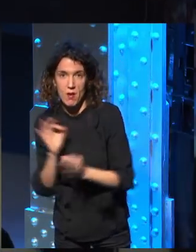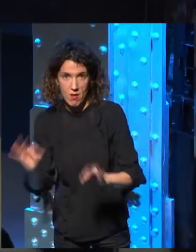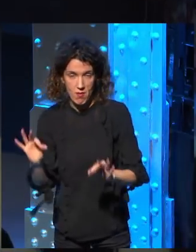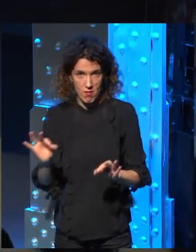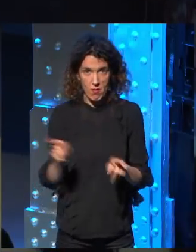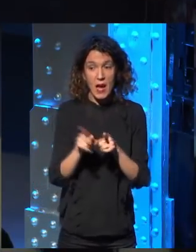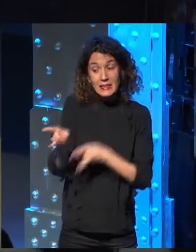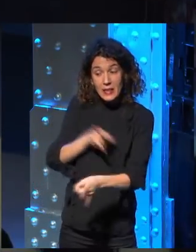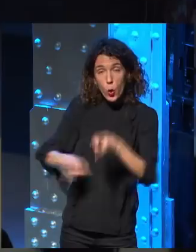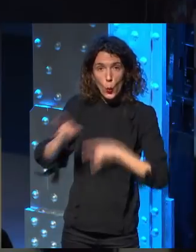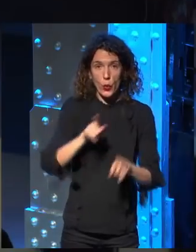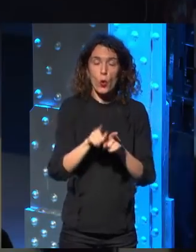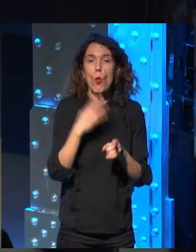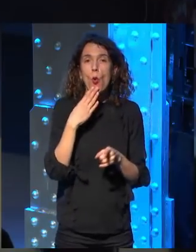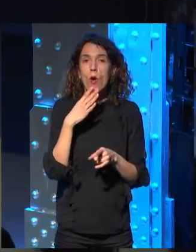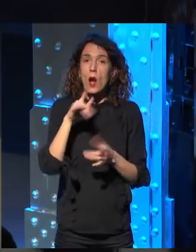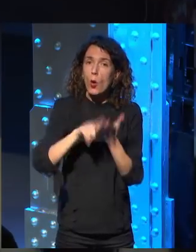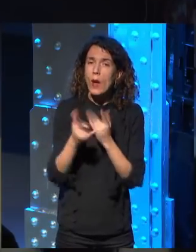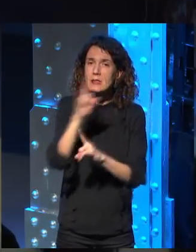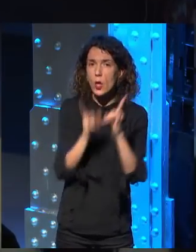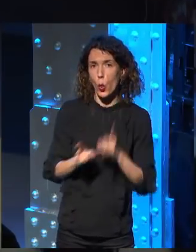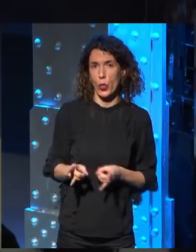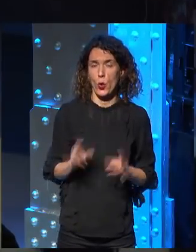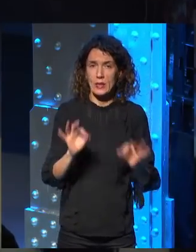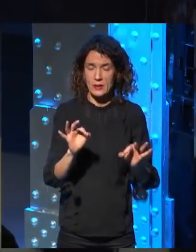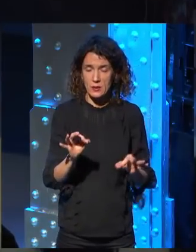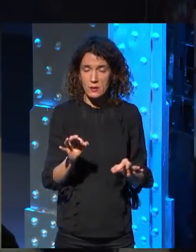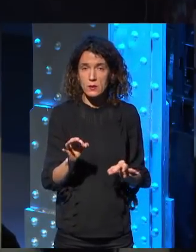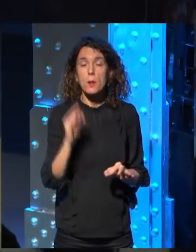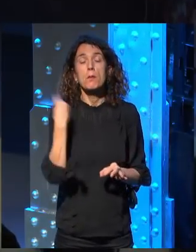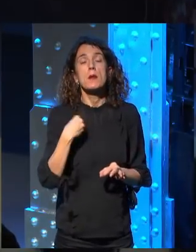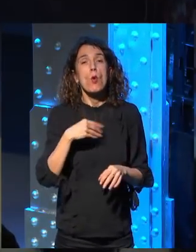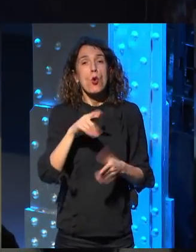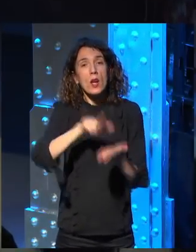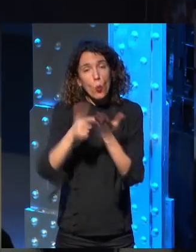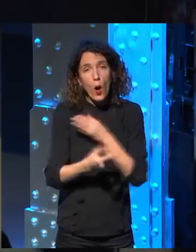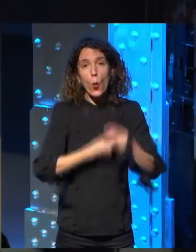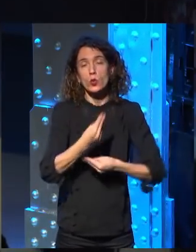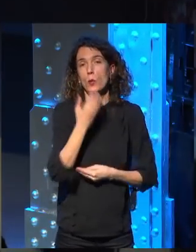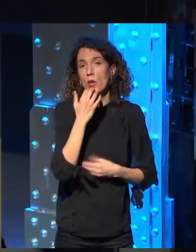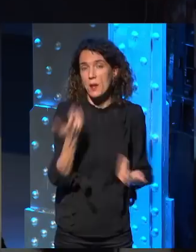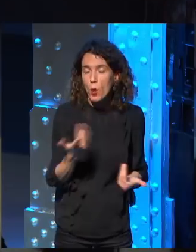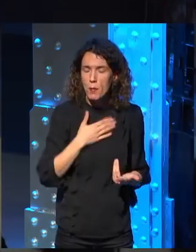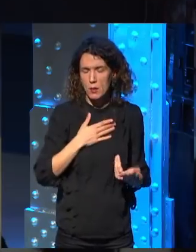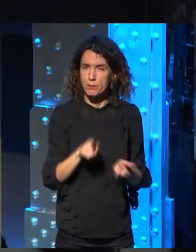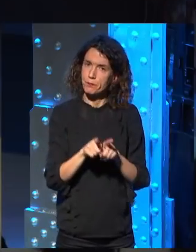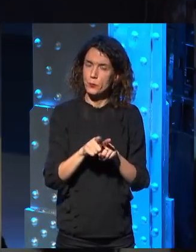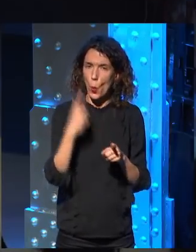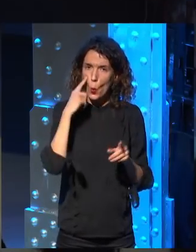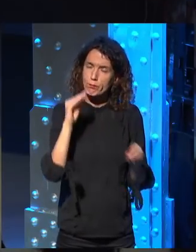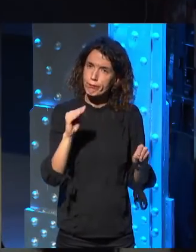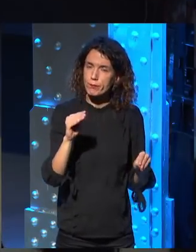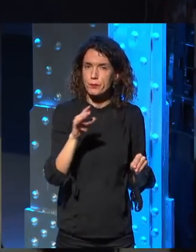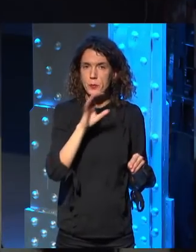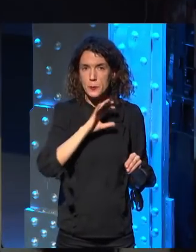De la seducción. Sí, el lenguaje de la seducción, ¿no? Y además es el mismo lenguaje el que usa... a mí me llamaba mucho